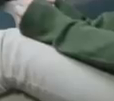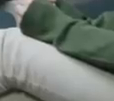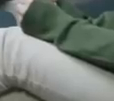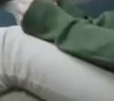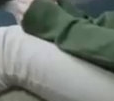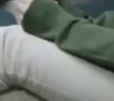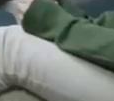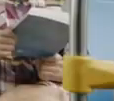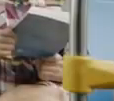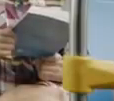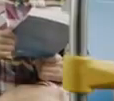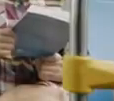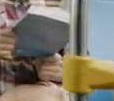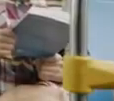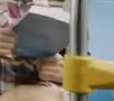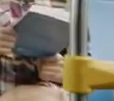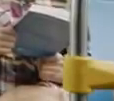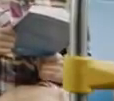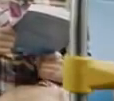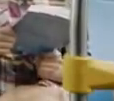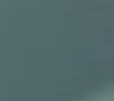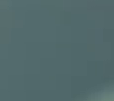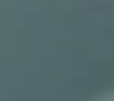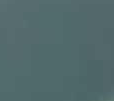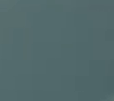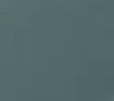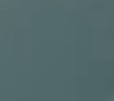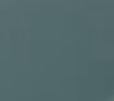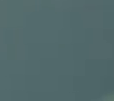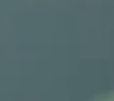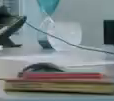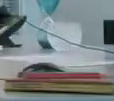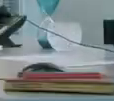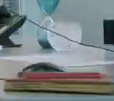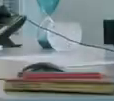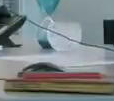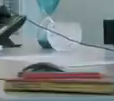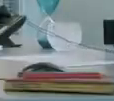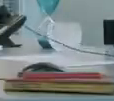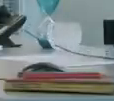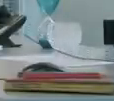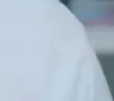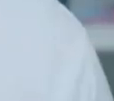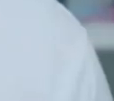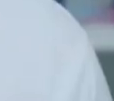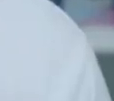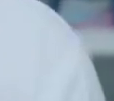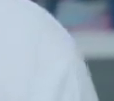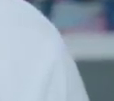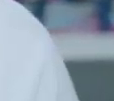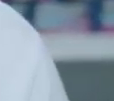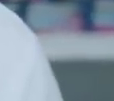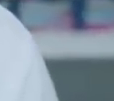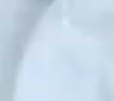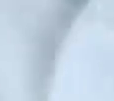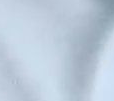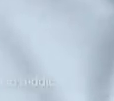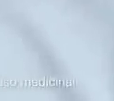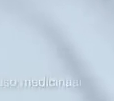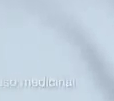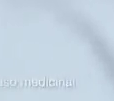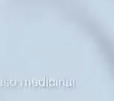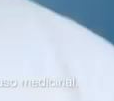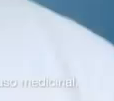A donde fuera, estaba parado. No podía sentarme. Hasta que di el primer paso con